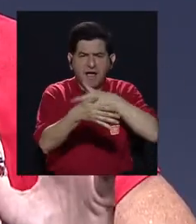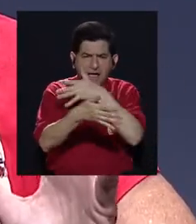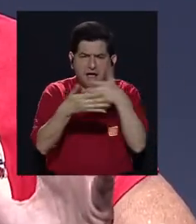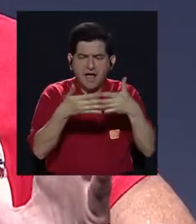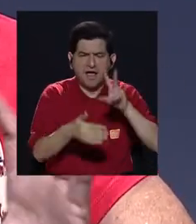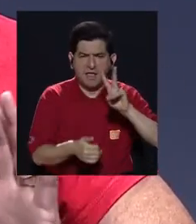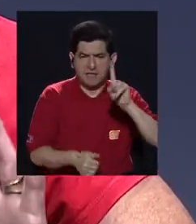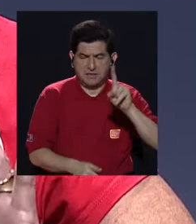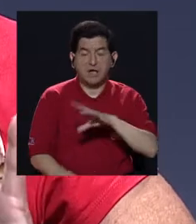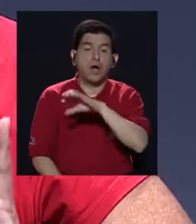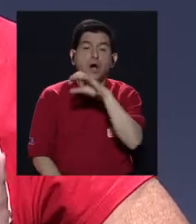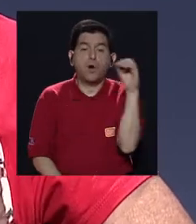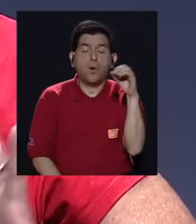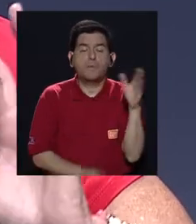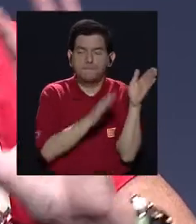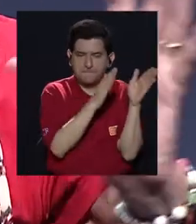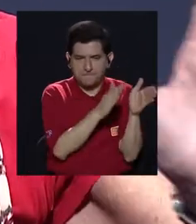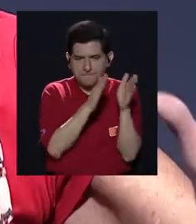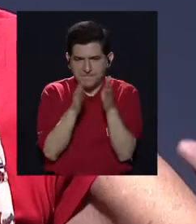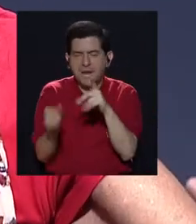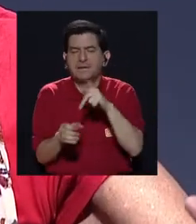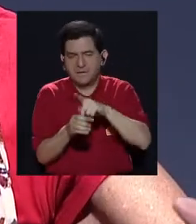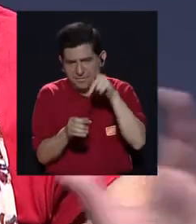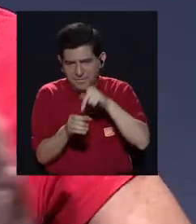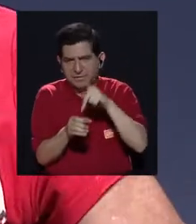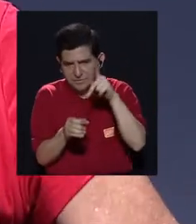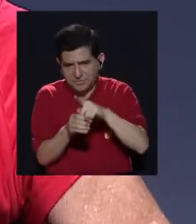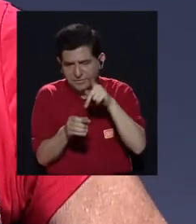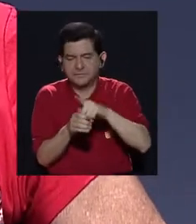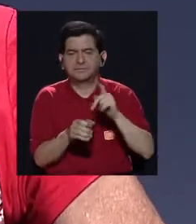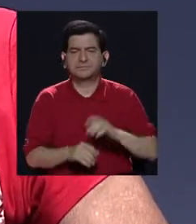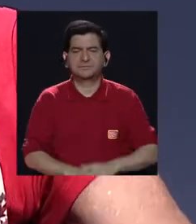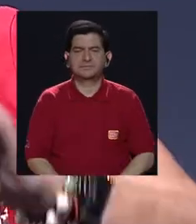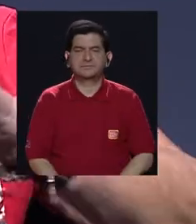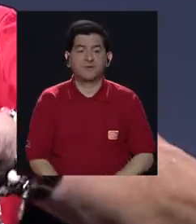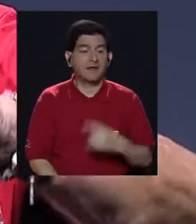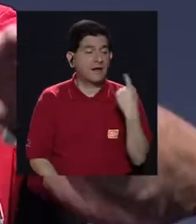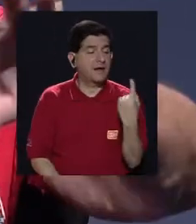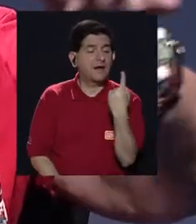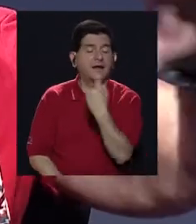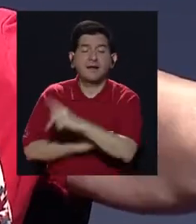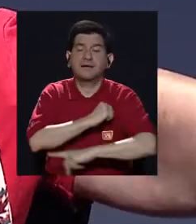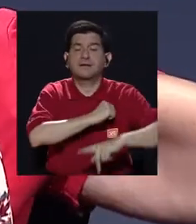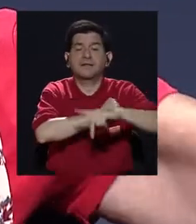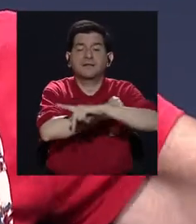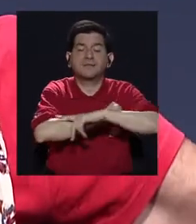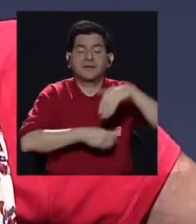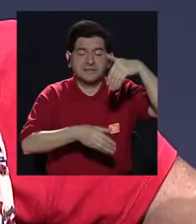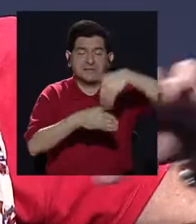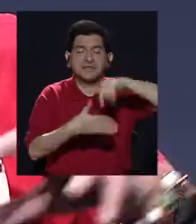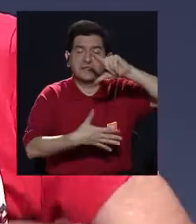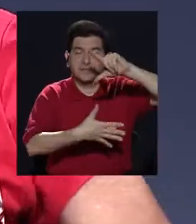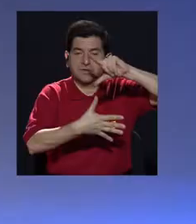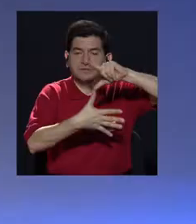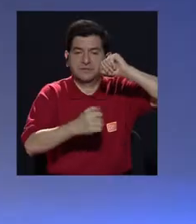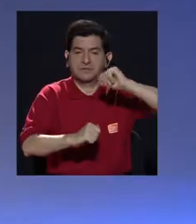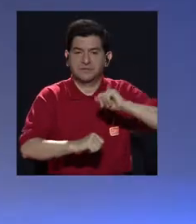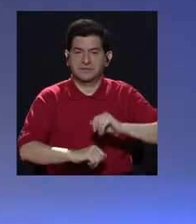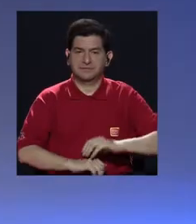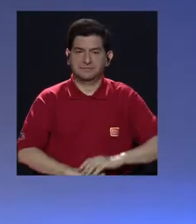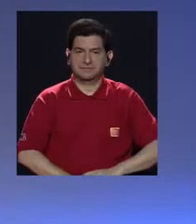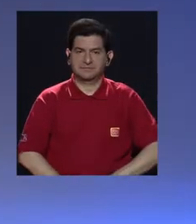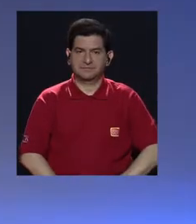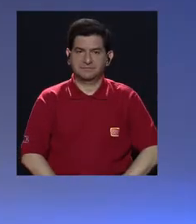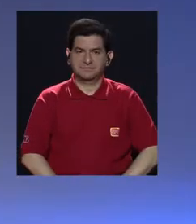de agendas 21 o la planificación participativa en cada país de américa argentina